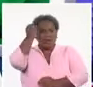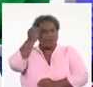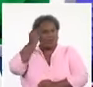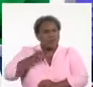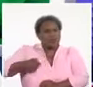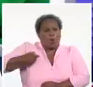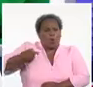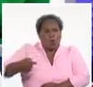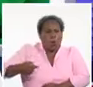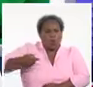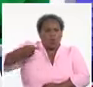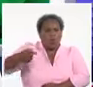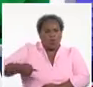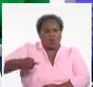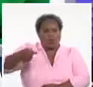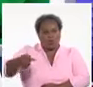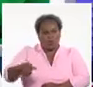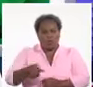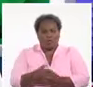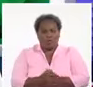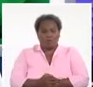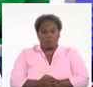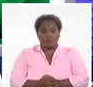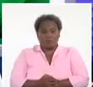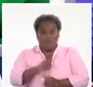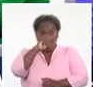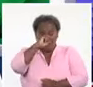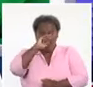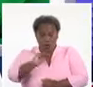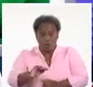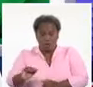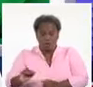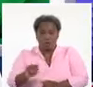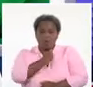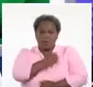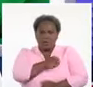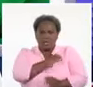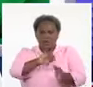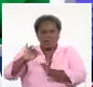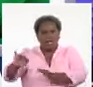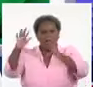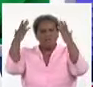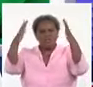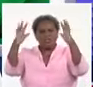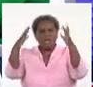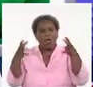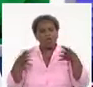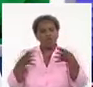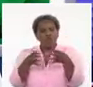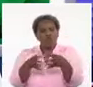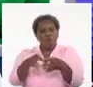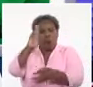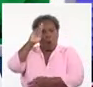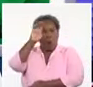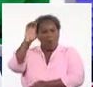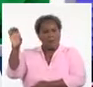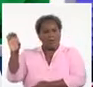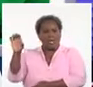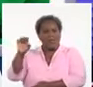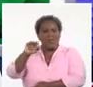detalle de los casos pediátricos para felicitar al colectivo del Hospital Materno